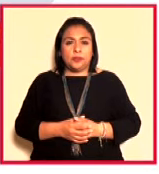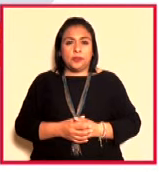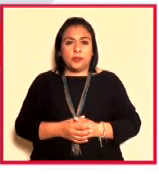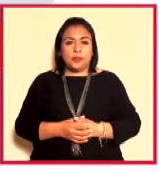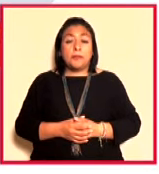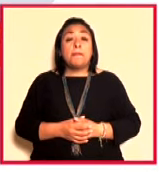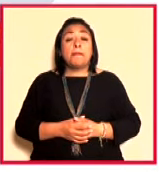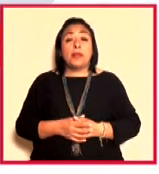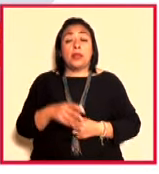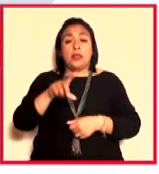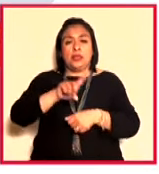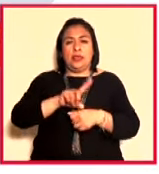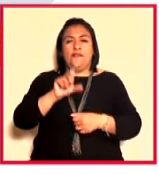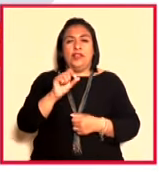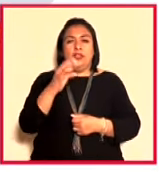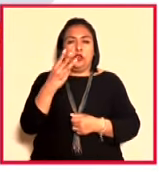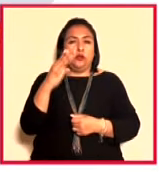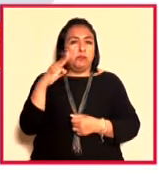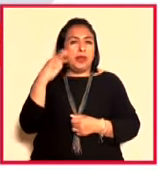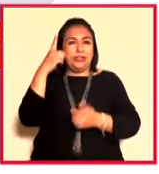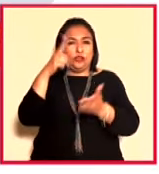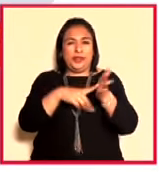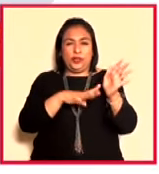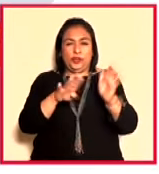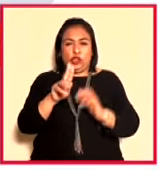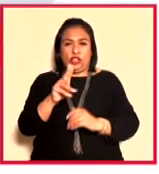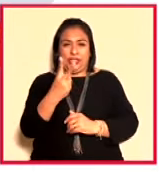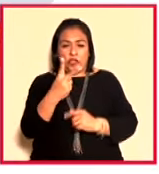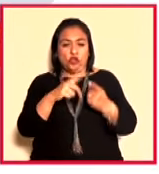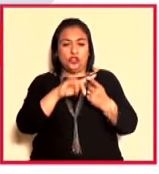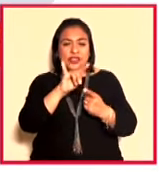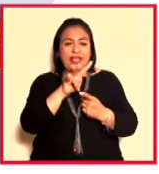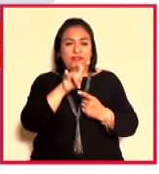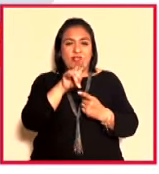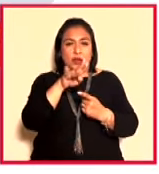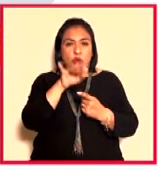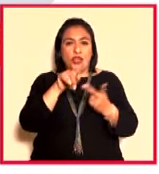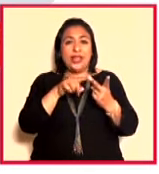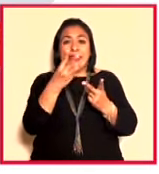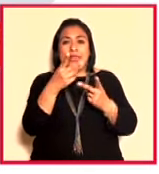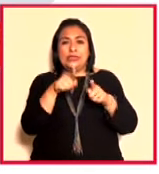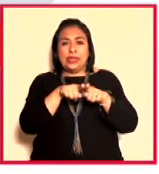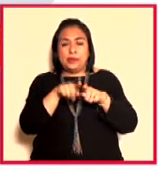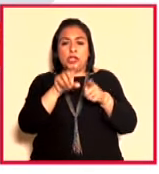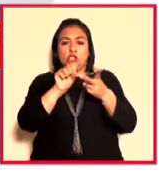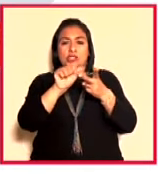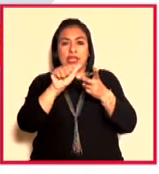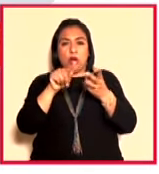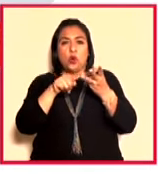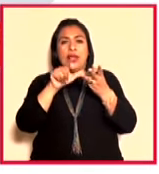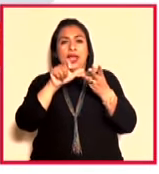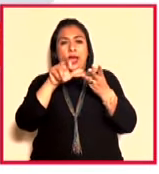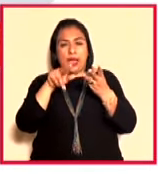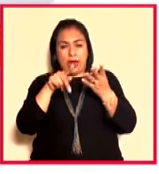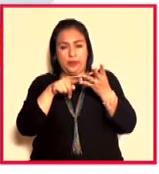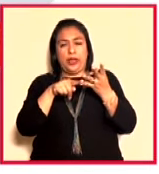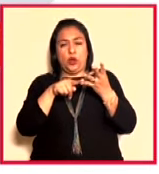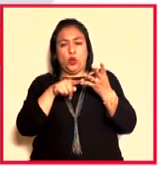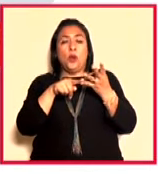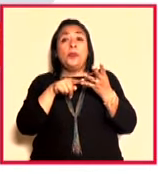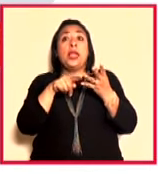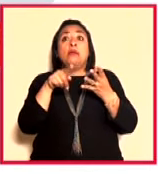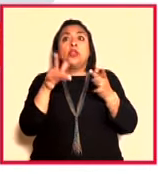El 22 de marzo de 1982, Javier Montiel y los 3 hermanos Saúl, Aarón y Álvaro Beltrán tuvieron un primer contacto con